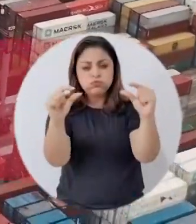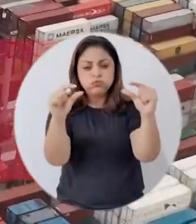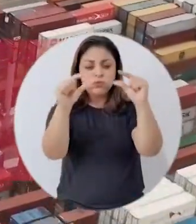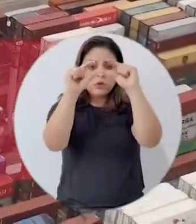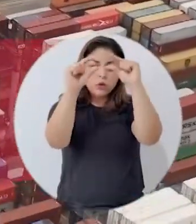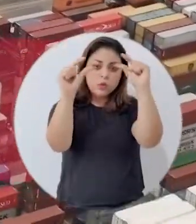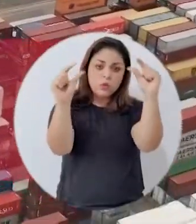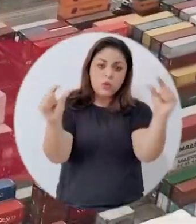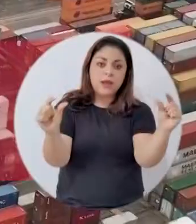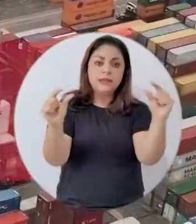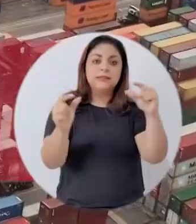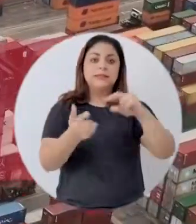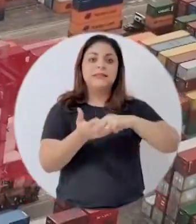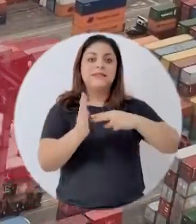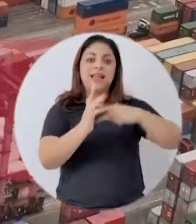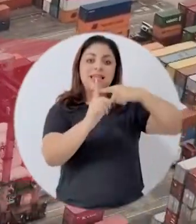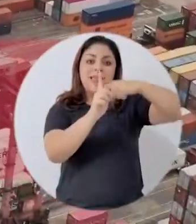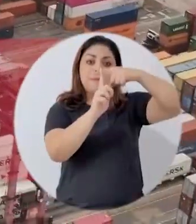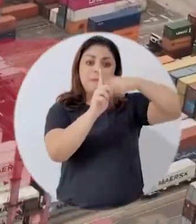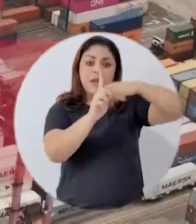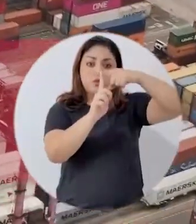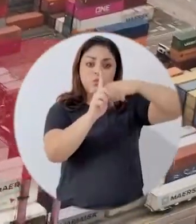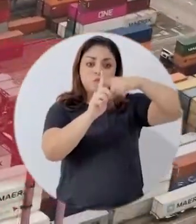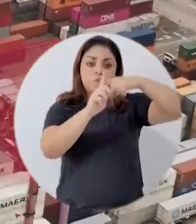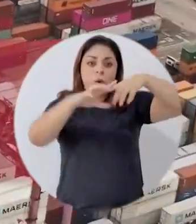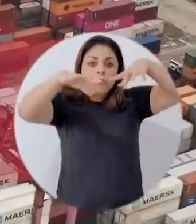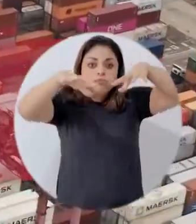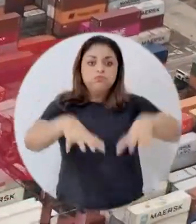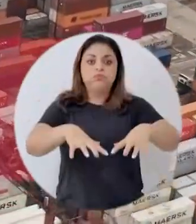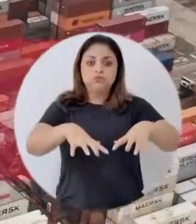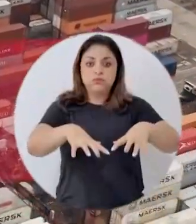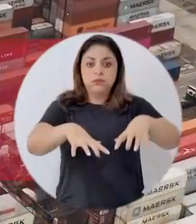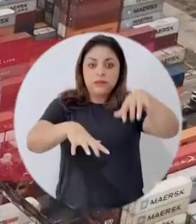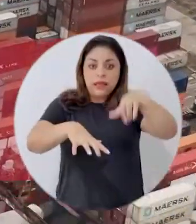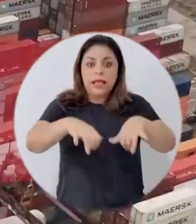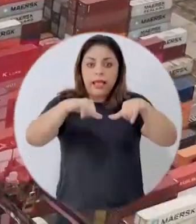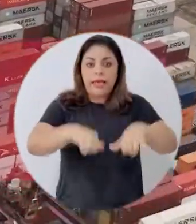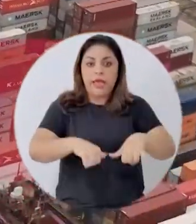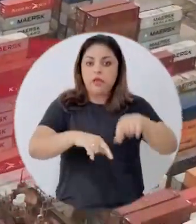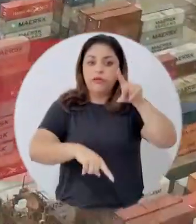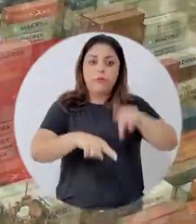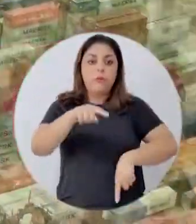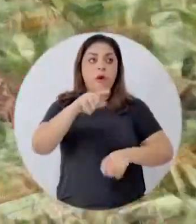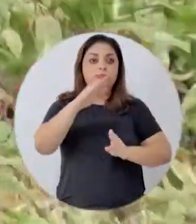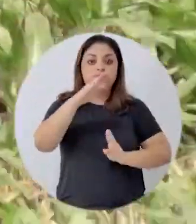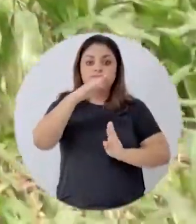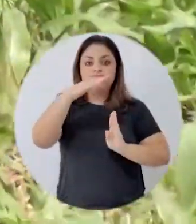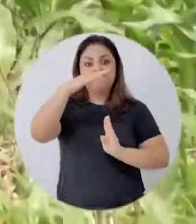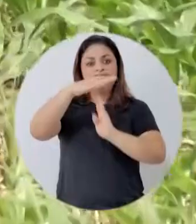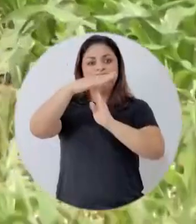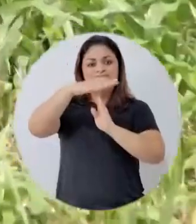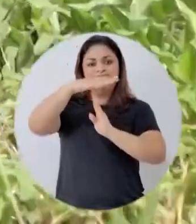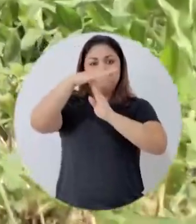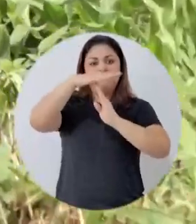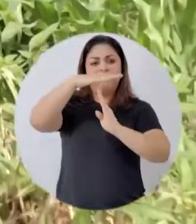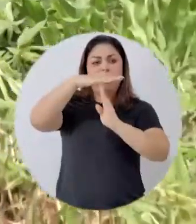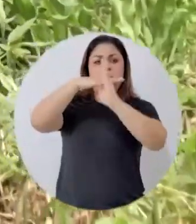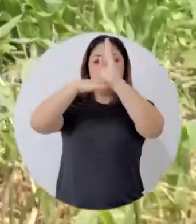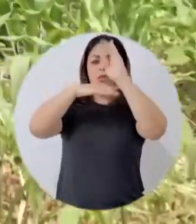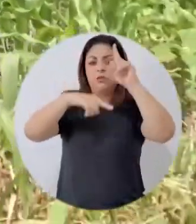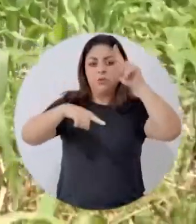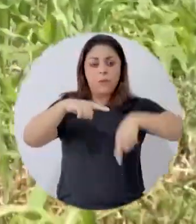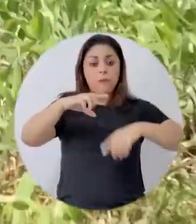todos los efectos que hemos escuchado en las diferentes instancias, sequías, lo que ha pasado en los últimos meses, ¿verdad?